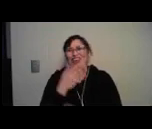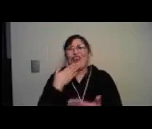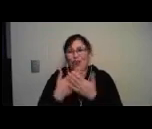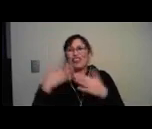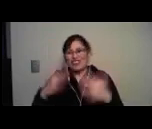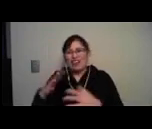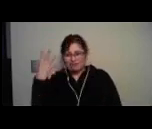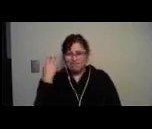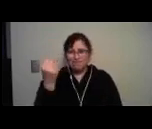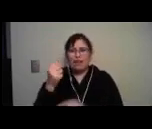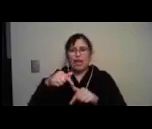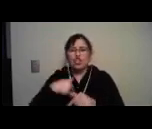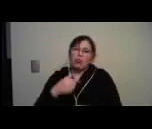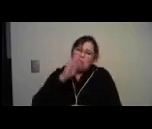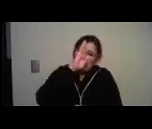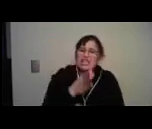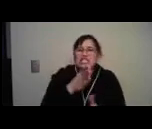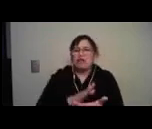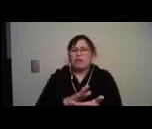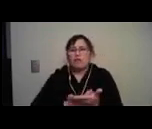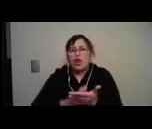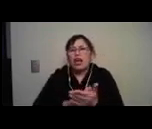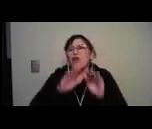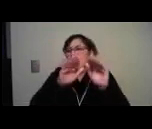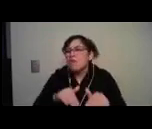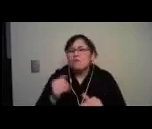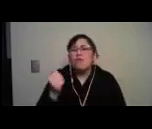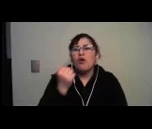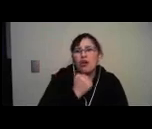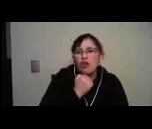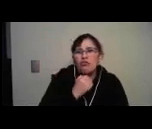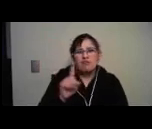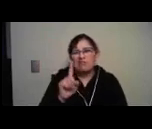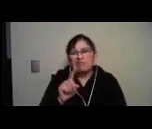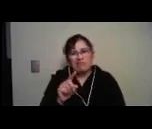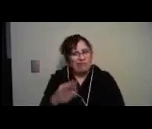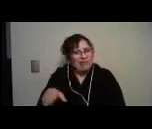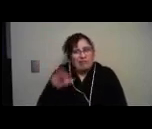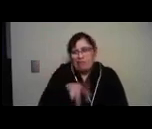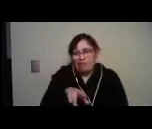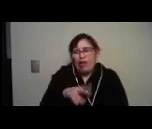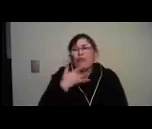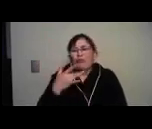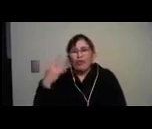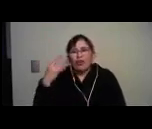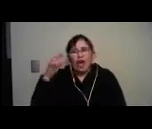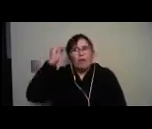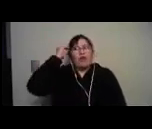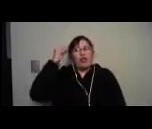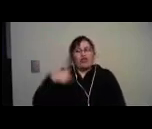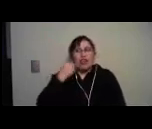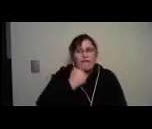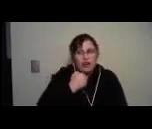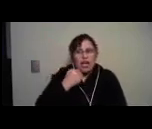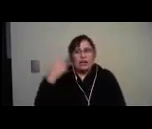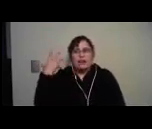Y poder tomar una decisión que signifique no volver a cometer, por ejemplo, el mismo error, ¿ya? Entonces, cuando uno comete